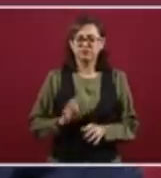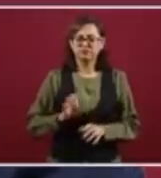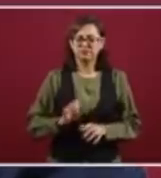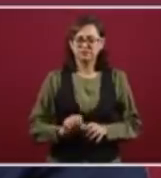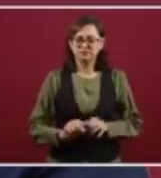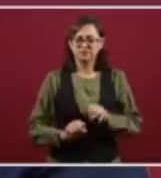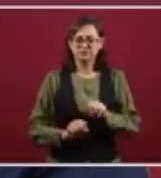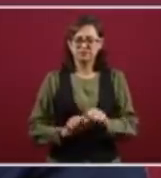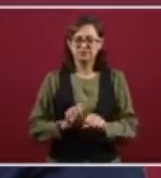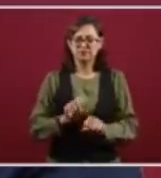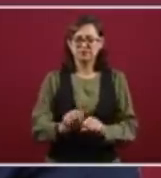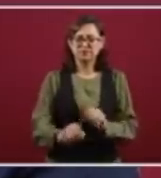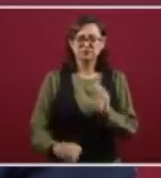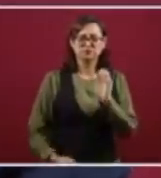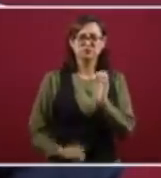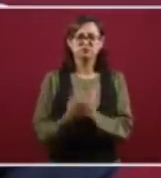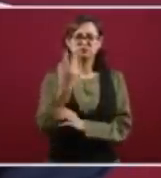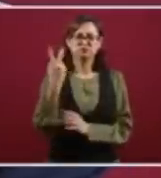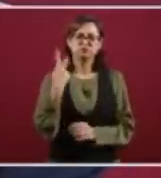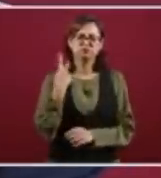establecer esta nueva política